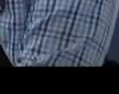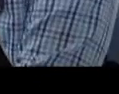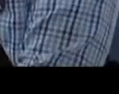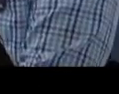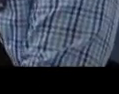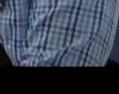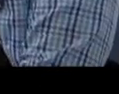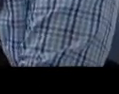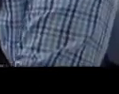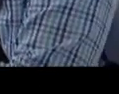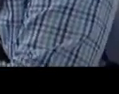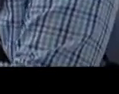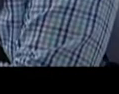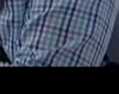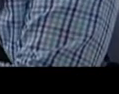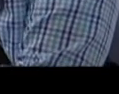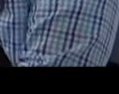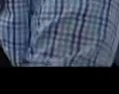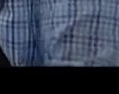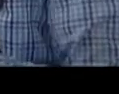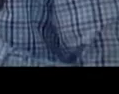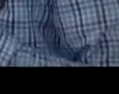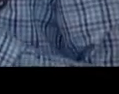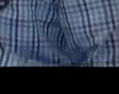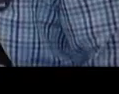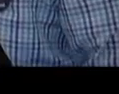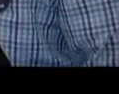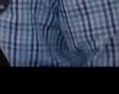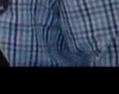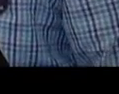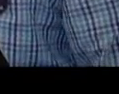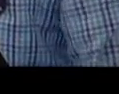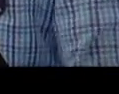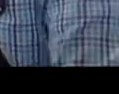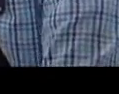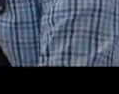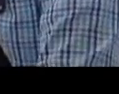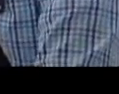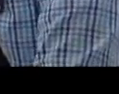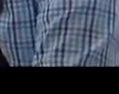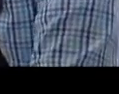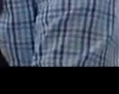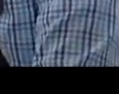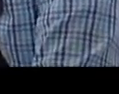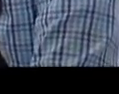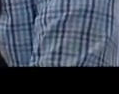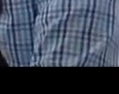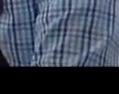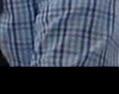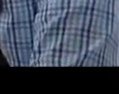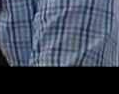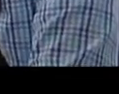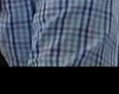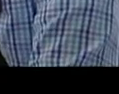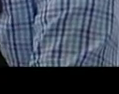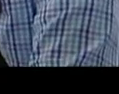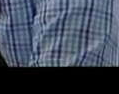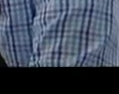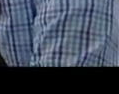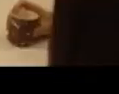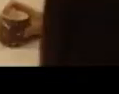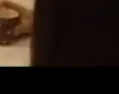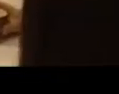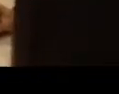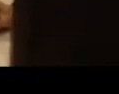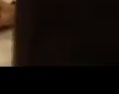varias ideas, entre otros proyectos que yo quería realizar, pero sin mucha información. Entonces, por esa razón me trajeron aquí y lo vi y me gustó